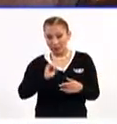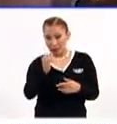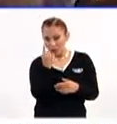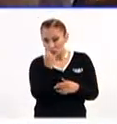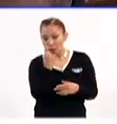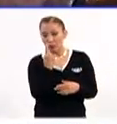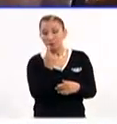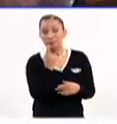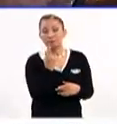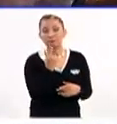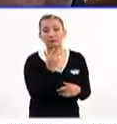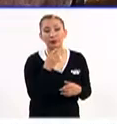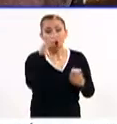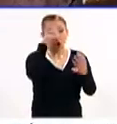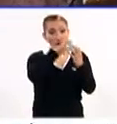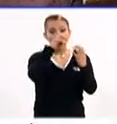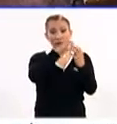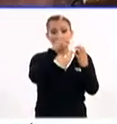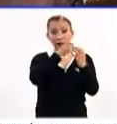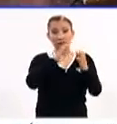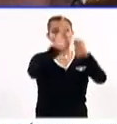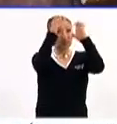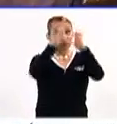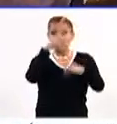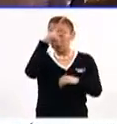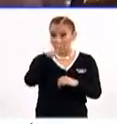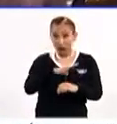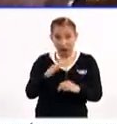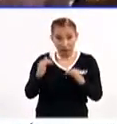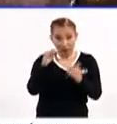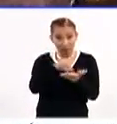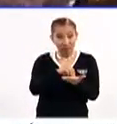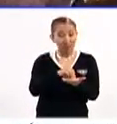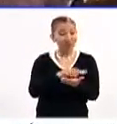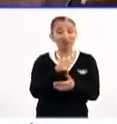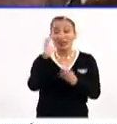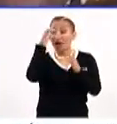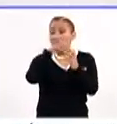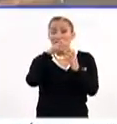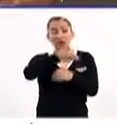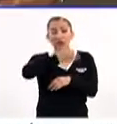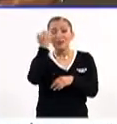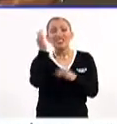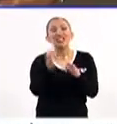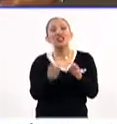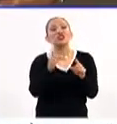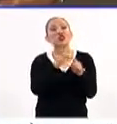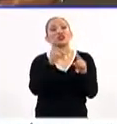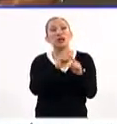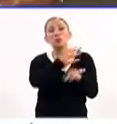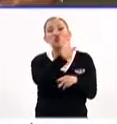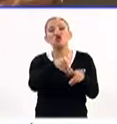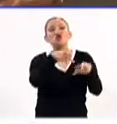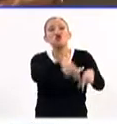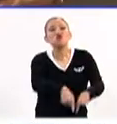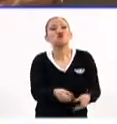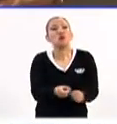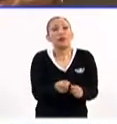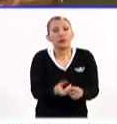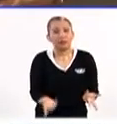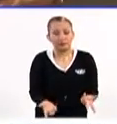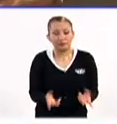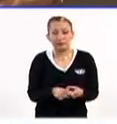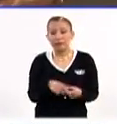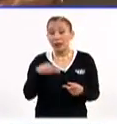XXI, Hernán Cortés no tiene un solo monumento en México. Hernán Cortés ni siquiera sabemos bien a bien dónde están sus restos mortales. Y